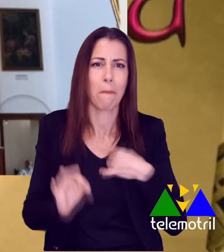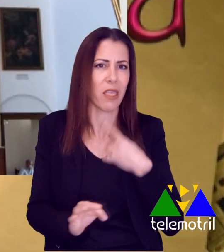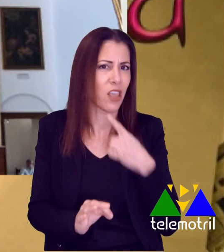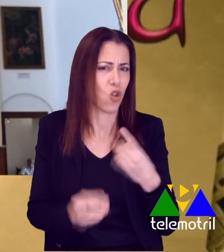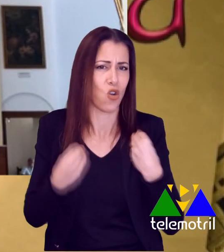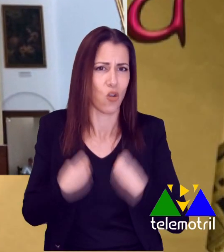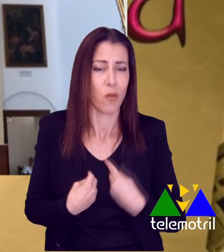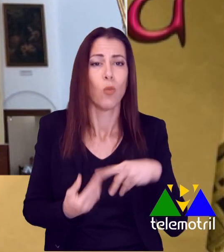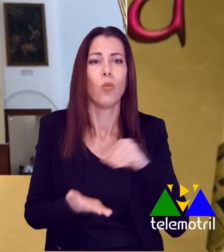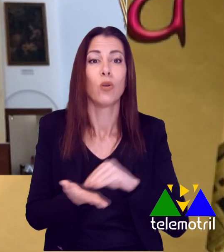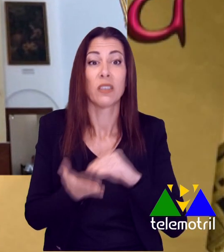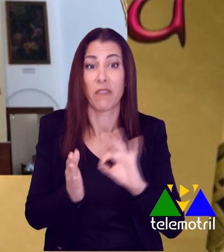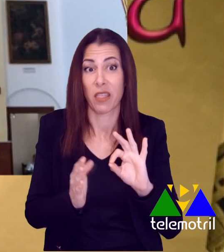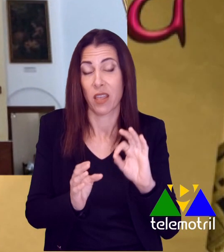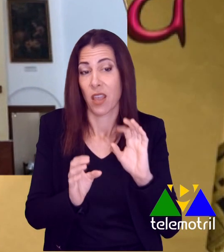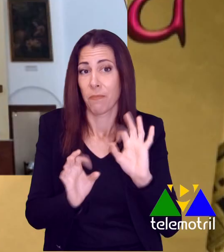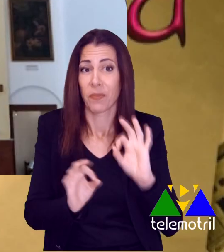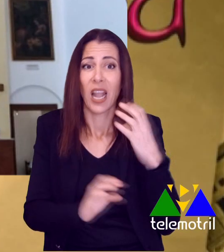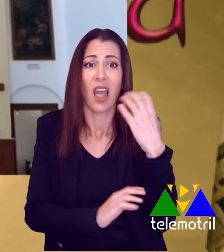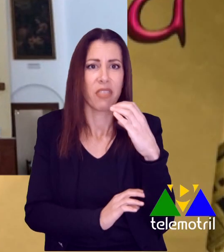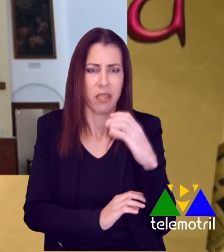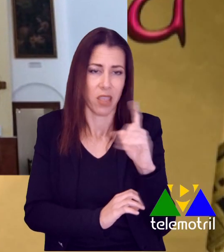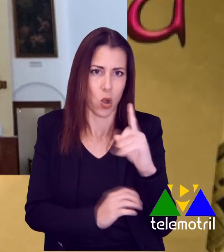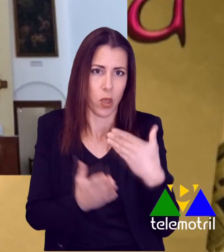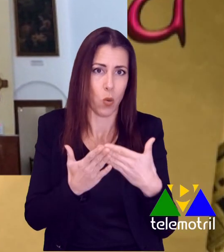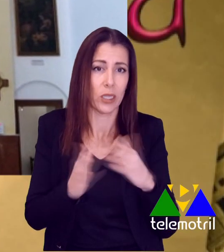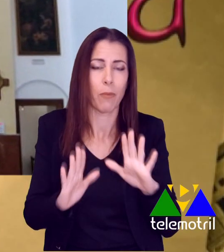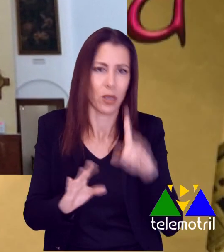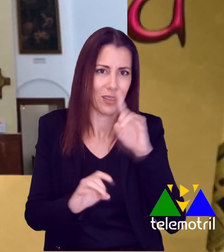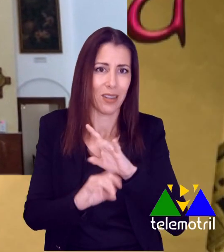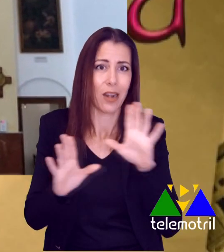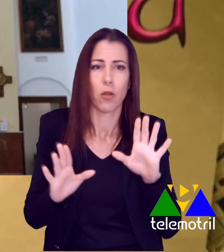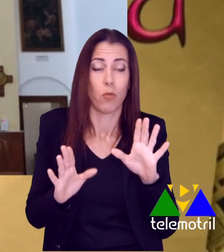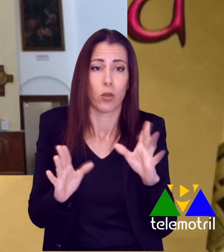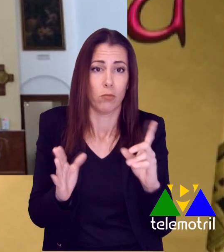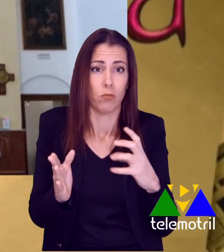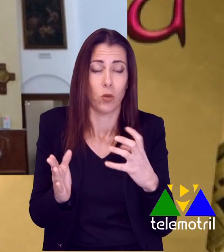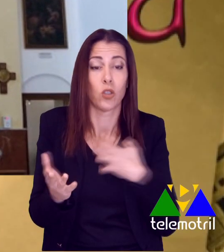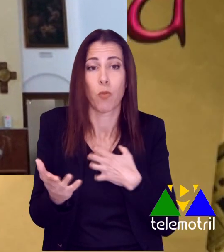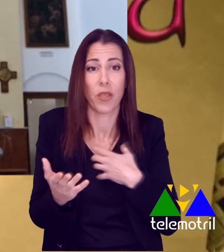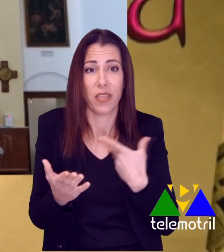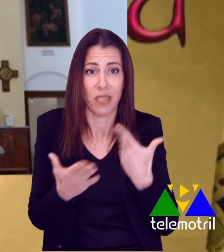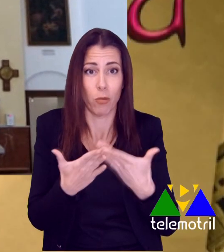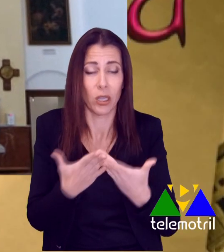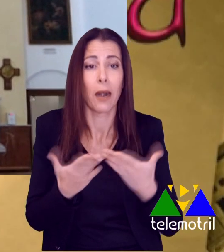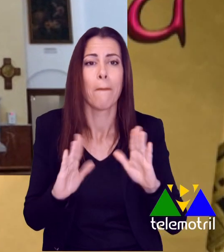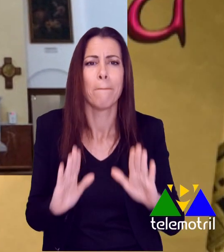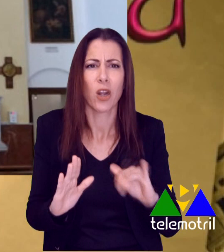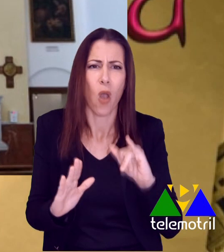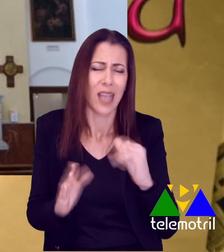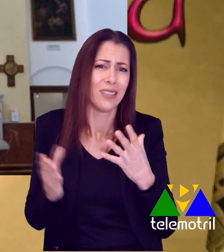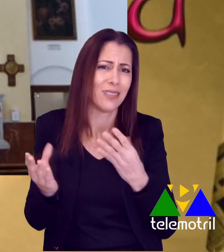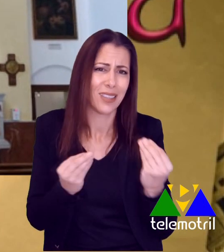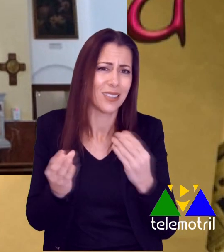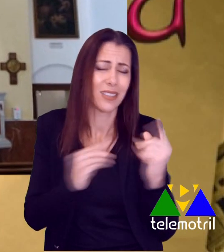esto es muchas veces la ciencia esas cosas no las demuestra, porque evidentemente son indemostrables, pero tantas y